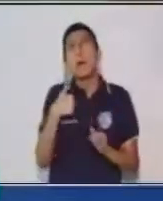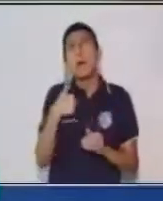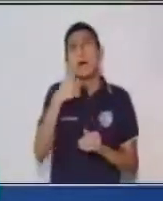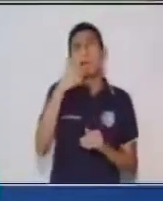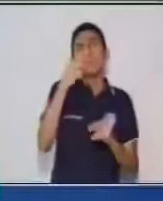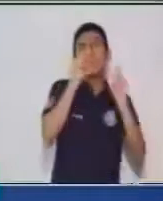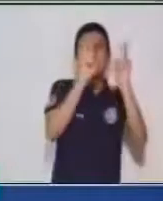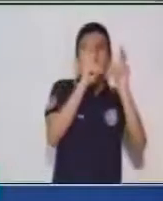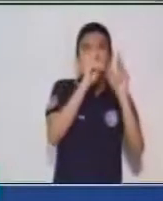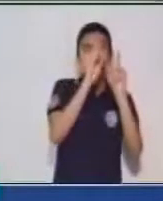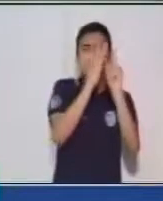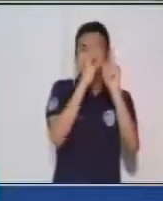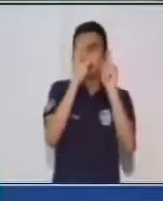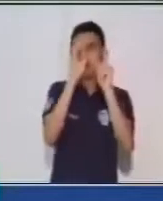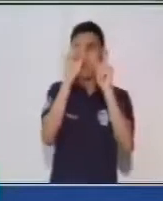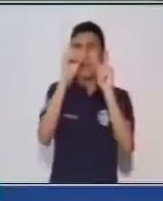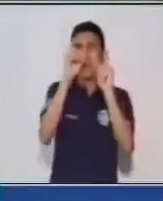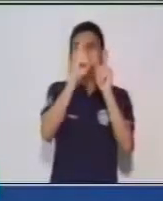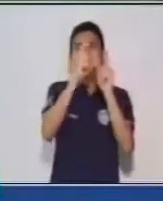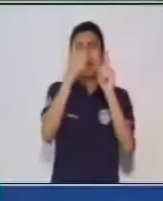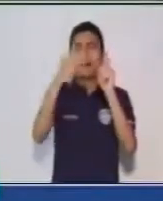cantar.